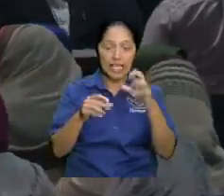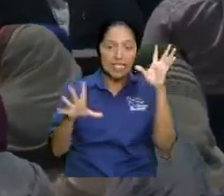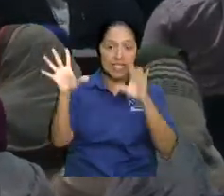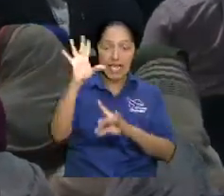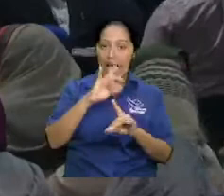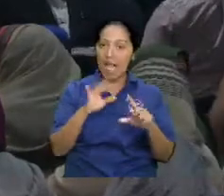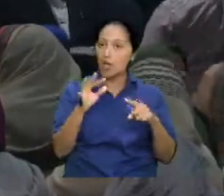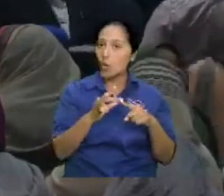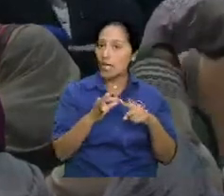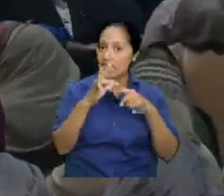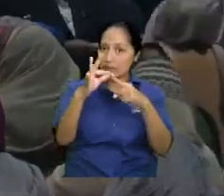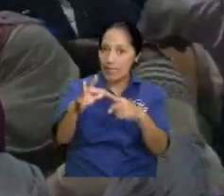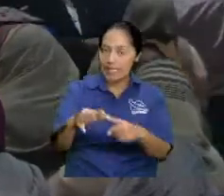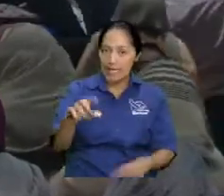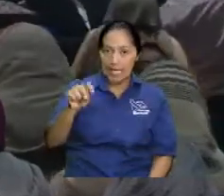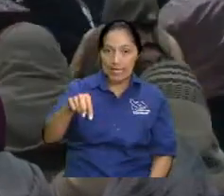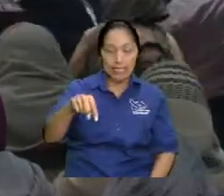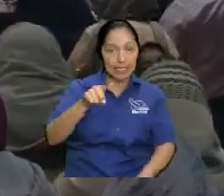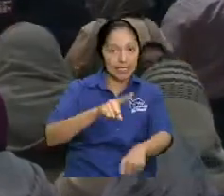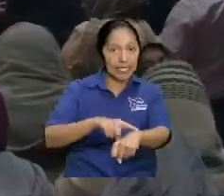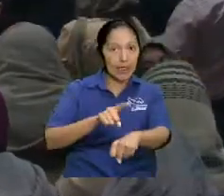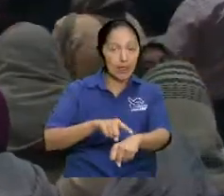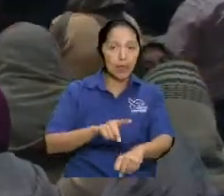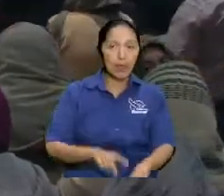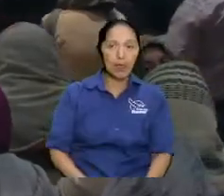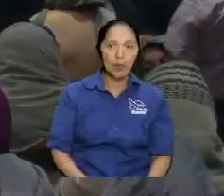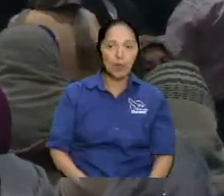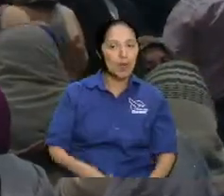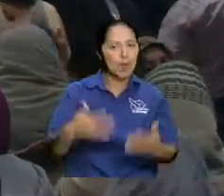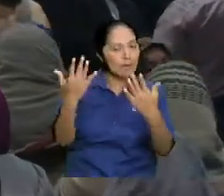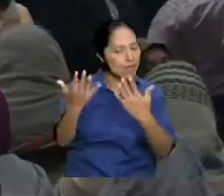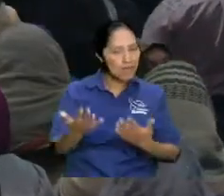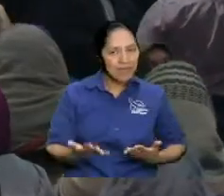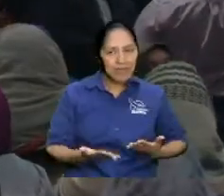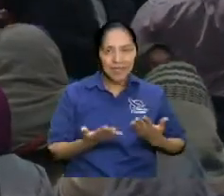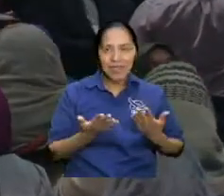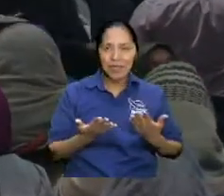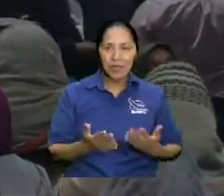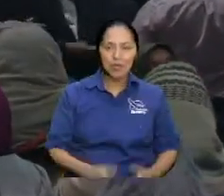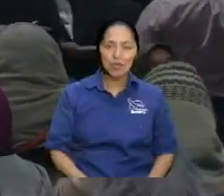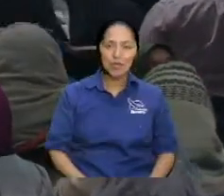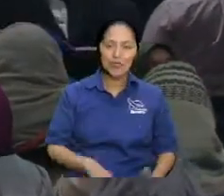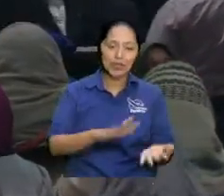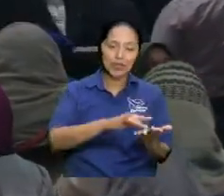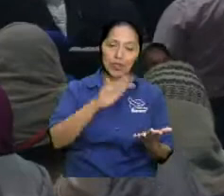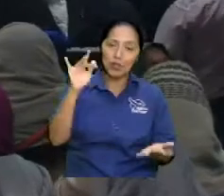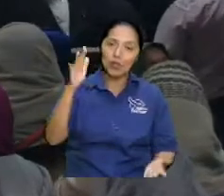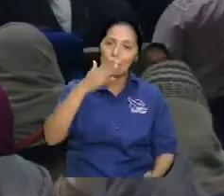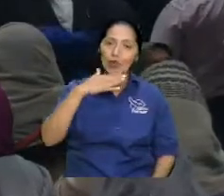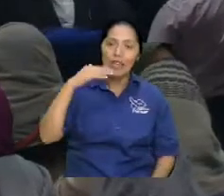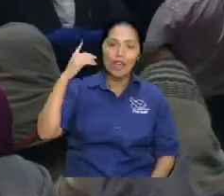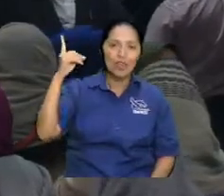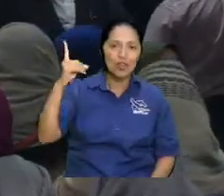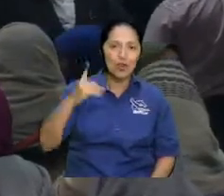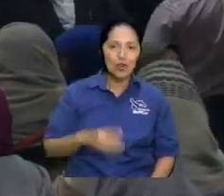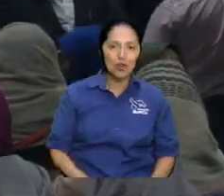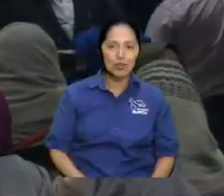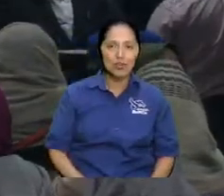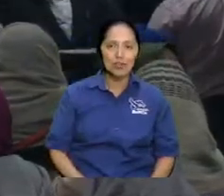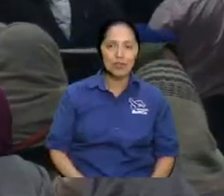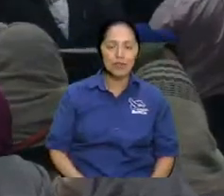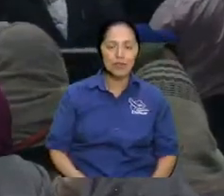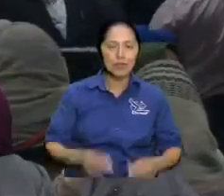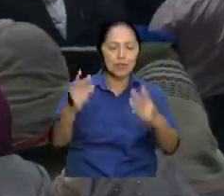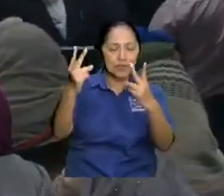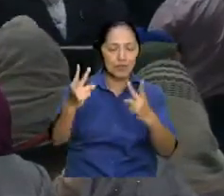el Señor, salvando gente. Bienvenidos, mis hermanos. Aquí hay alguien más que viene. Gloria a Dios. Aquí hay alguien más todavía que